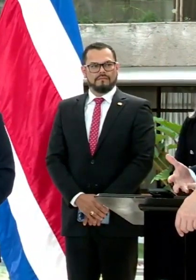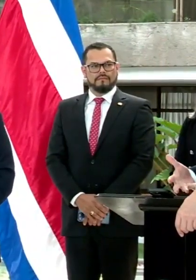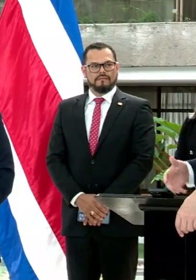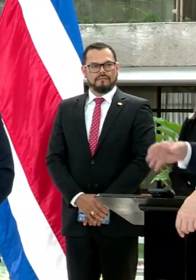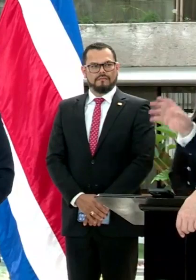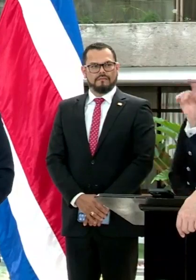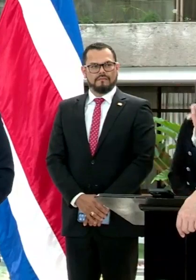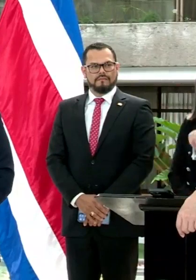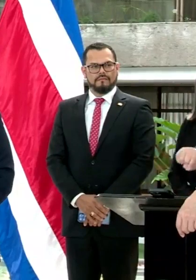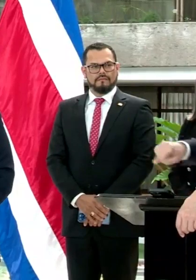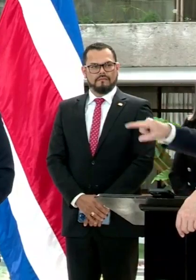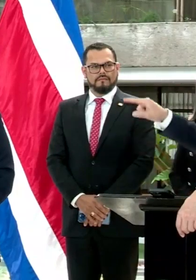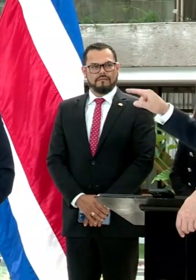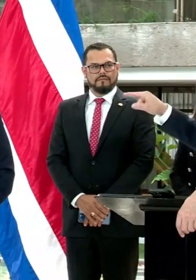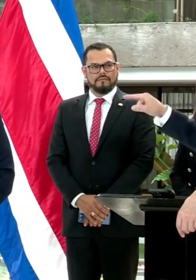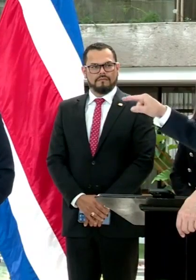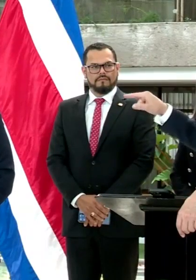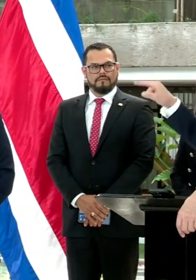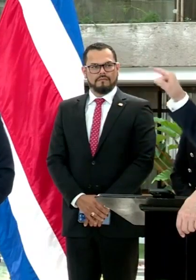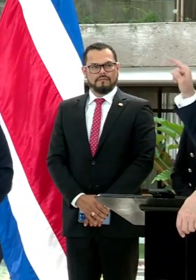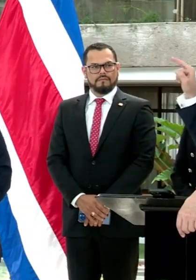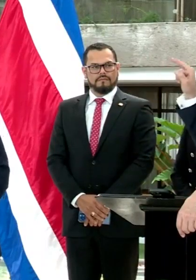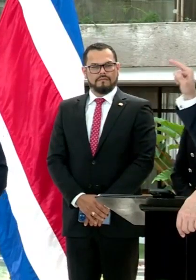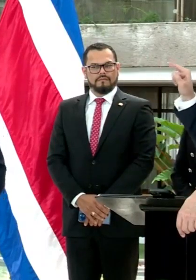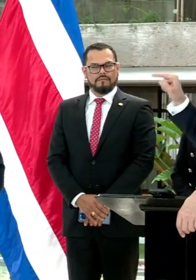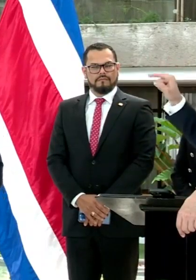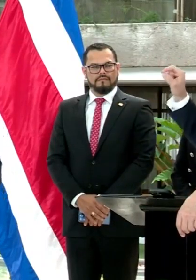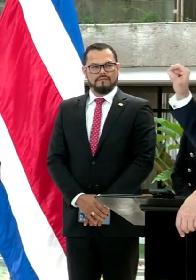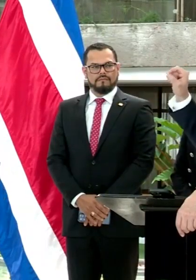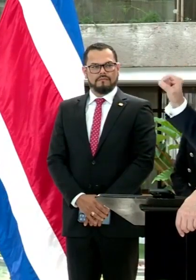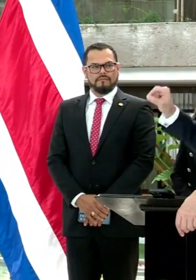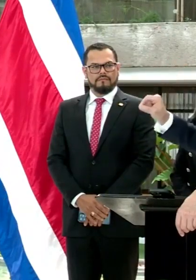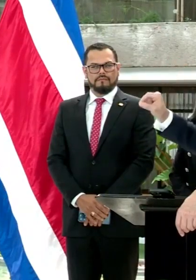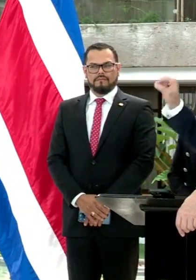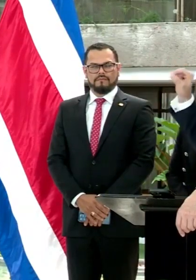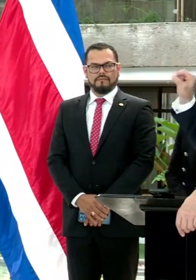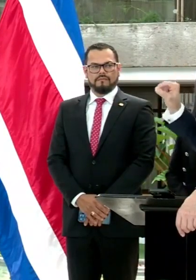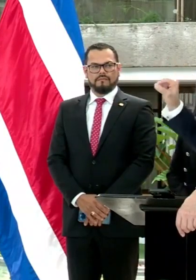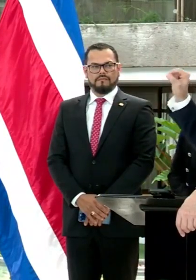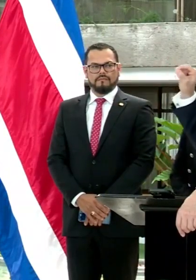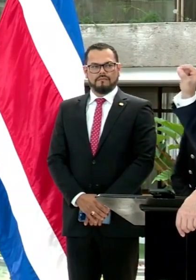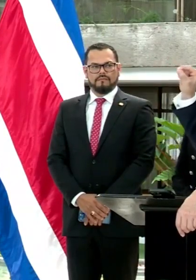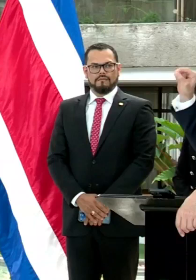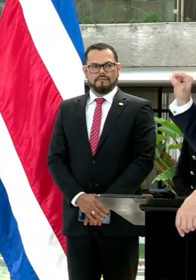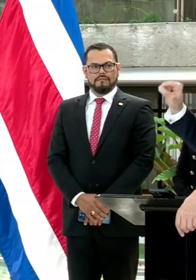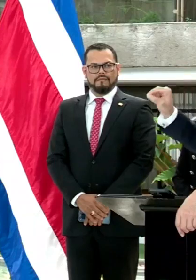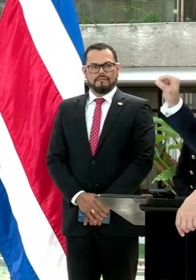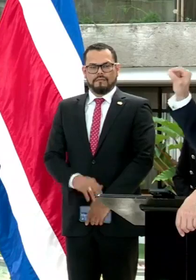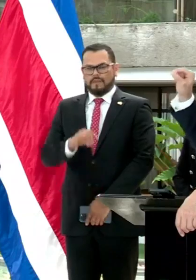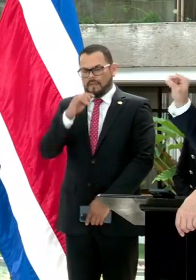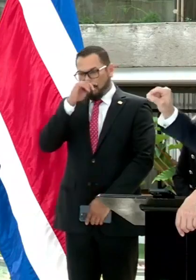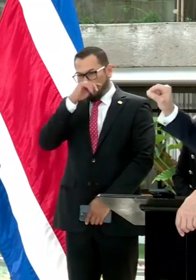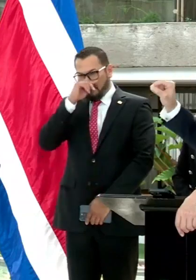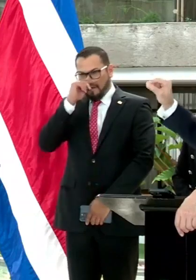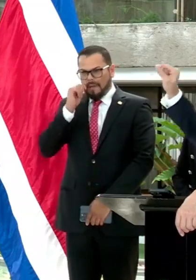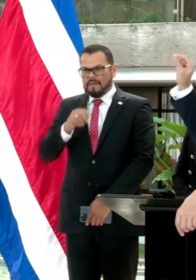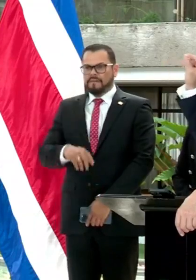lista y meterse a Mi Mejor Compra, el CR. Aplicativo Mi Mejor Compra